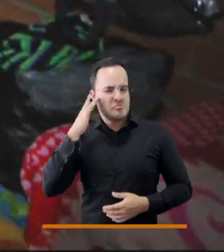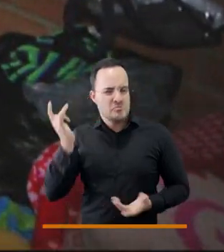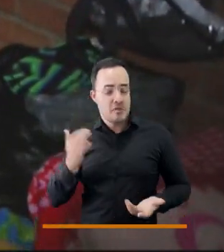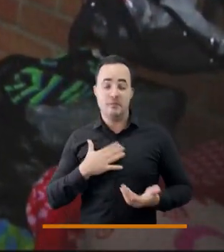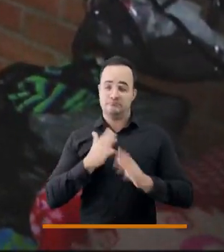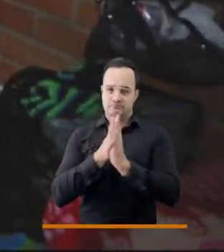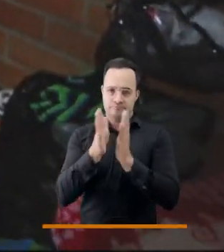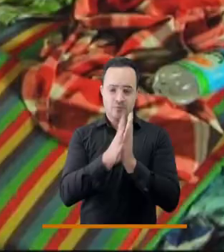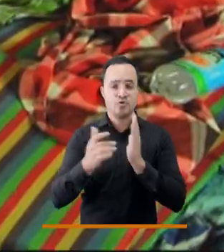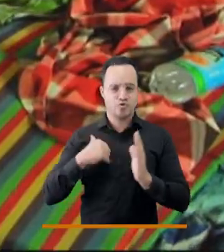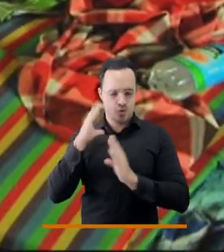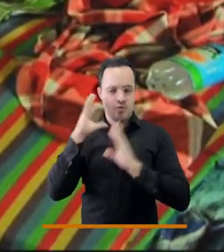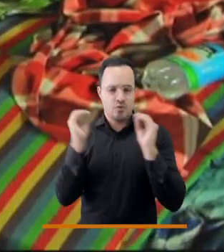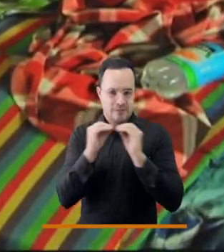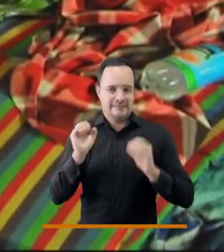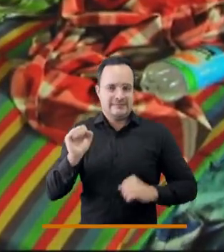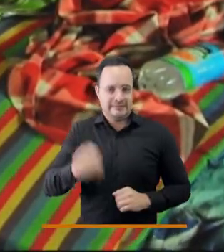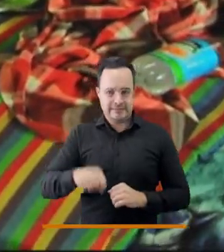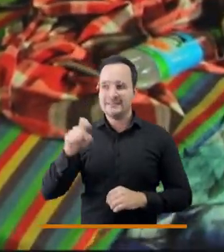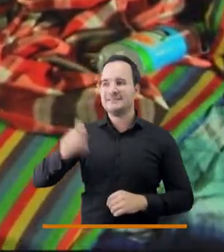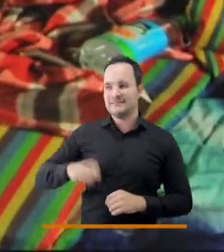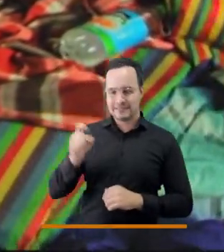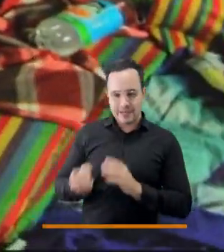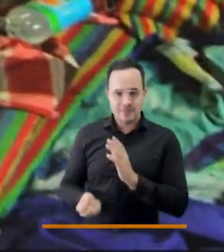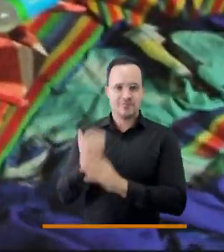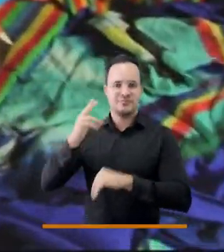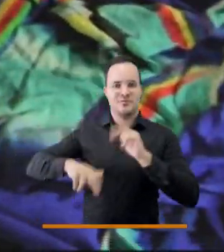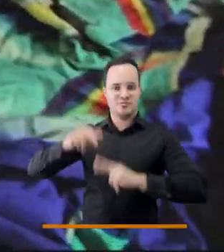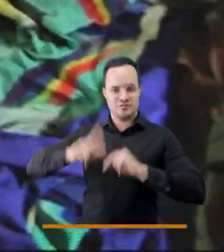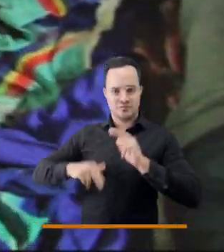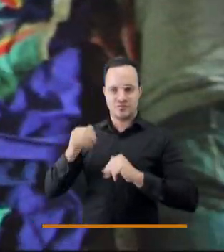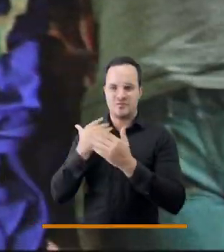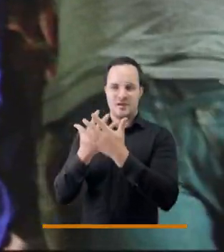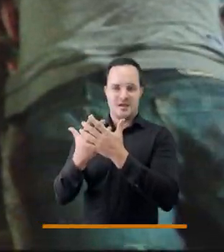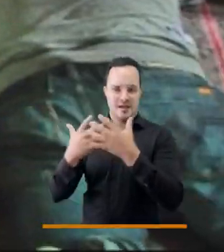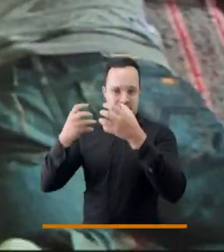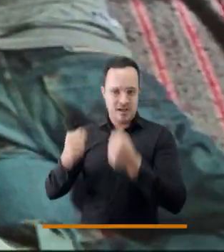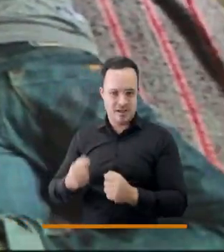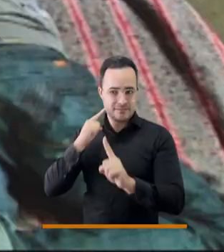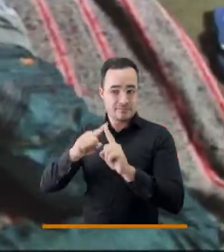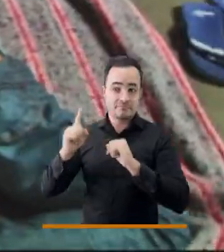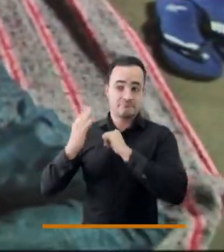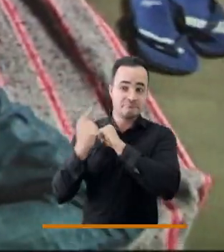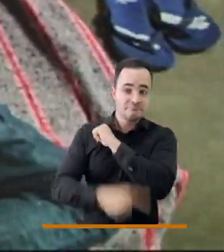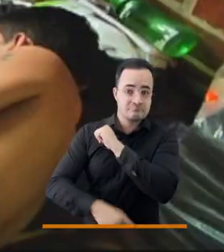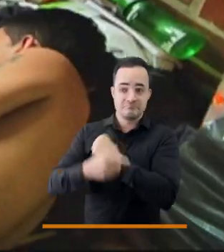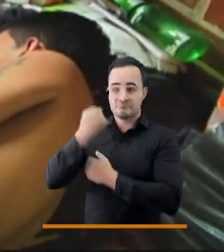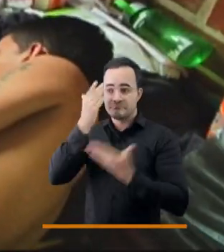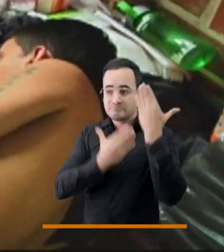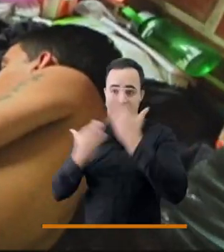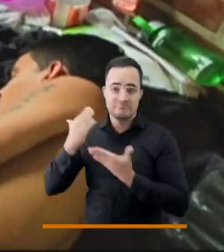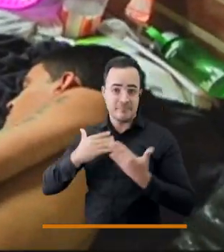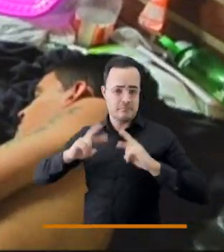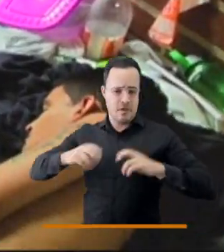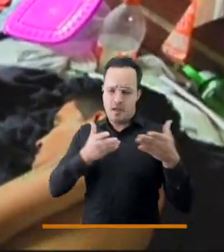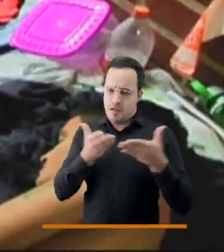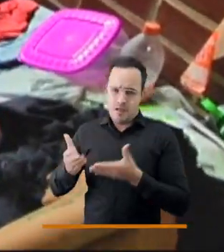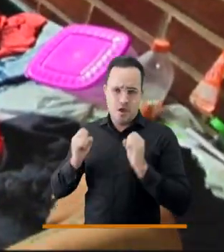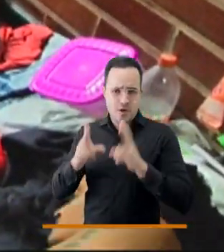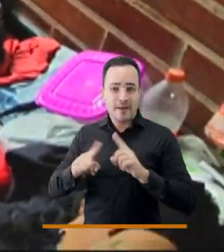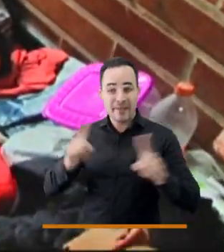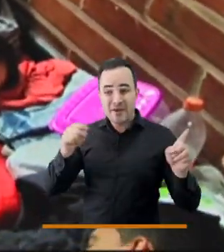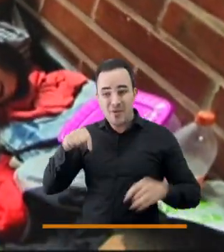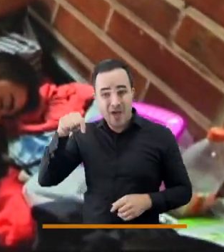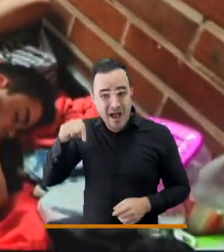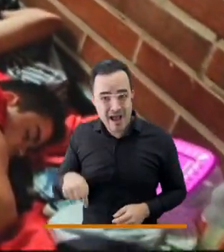con que se construya una cárcel para sindicados, pero no en el corregimiento de San Cristóbal. Hoy sabemos del hacinamiento tan grande que hay